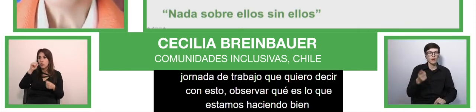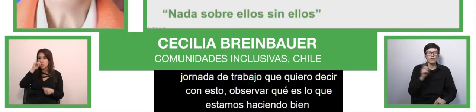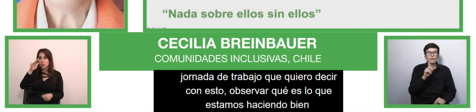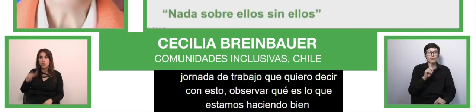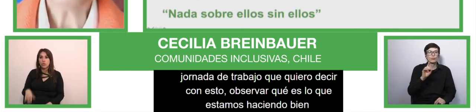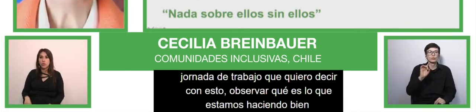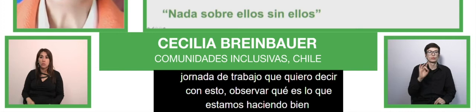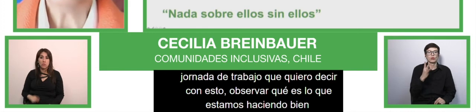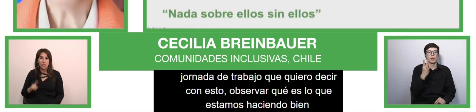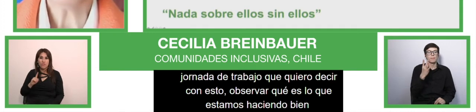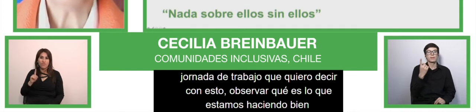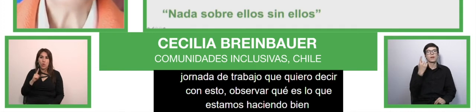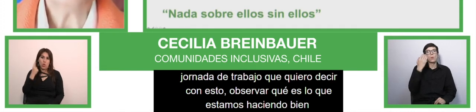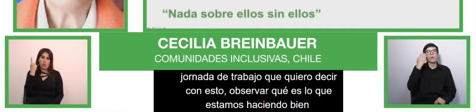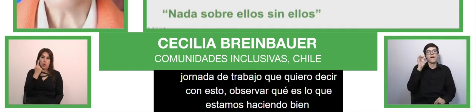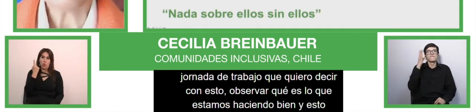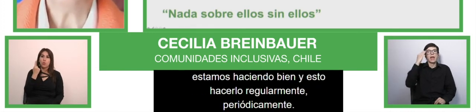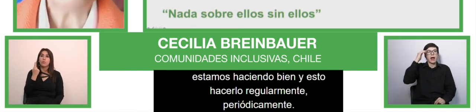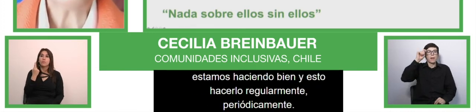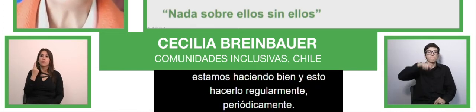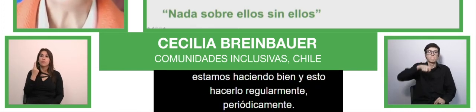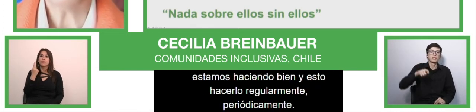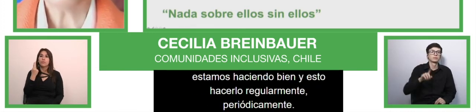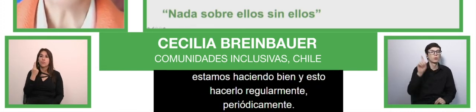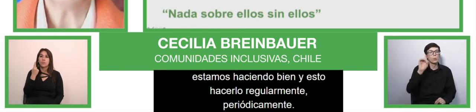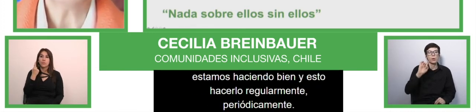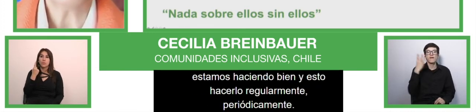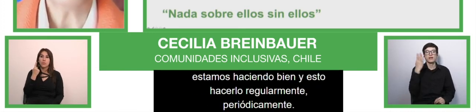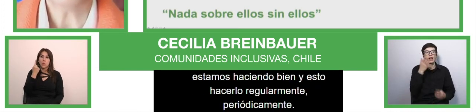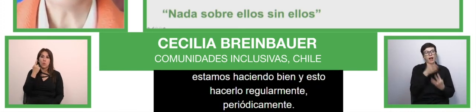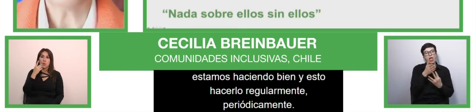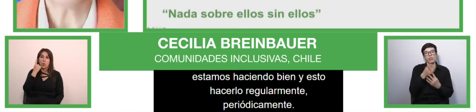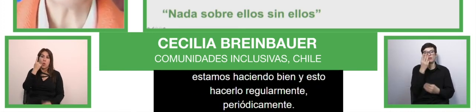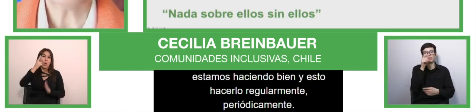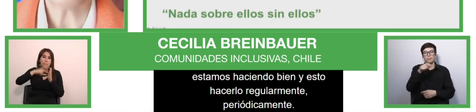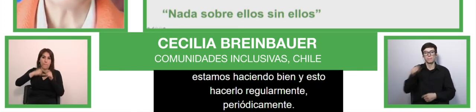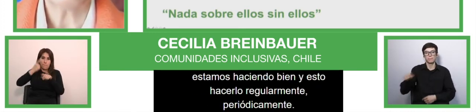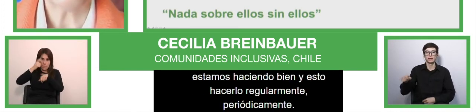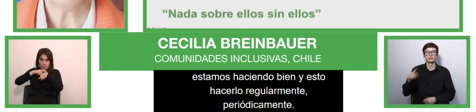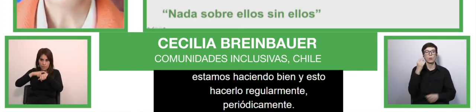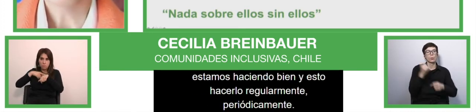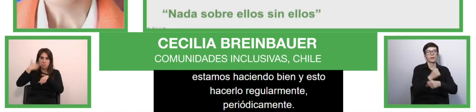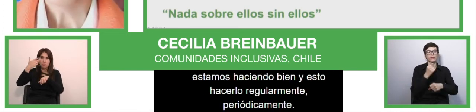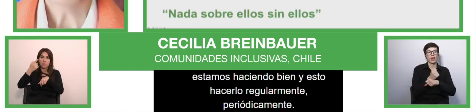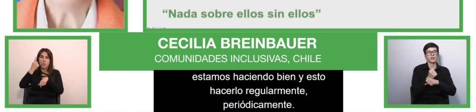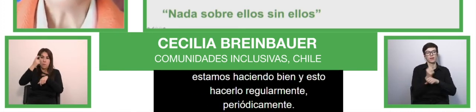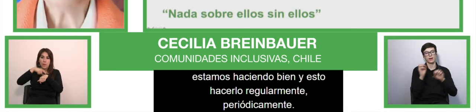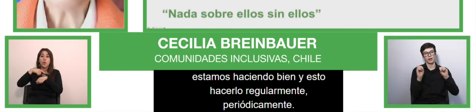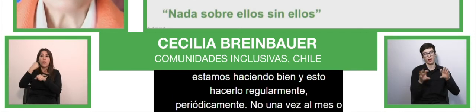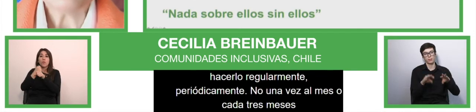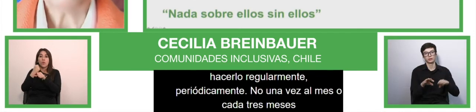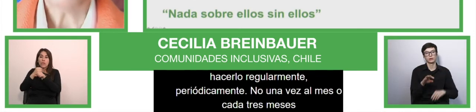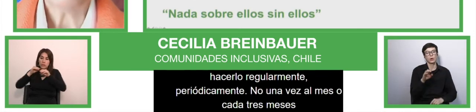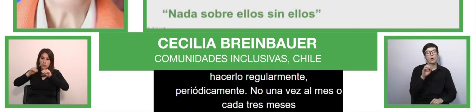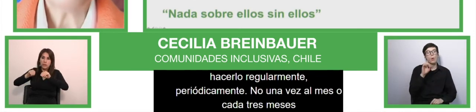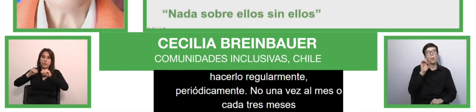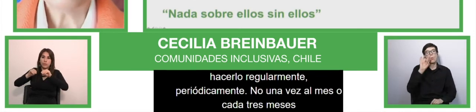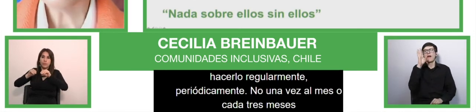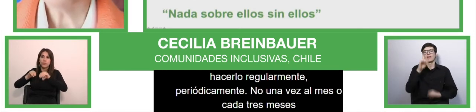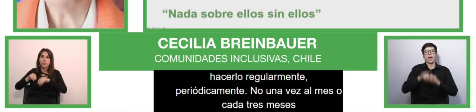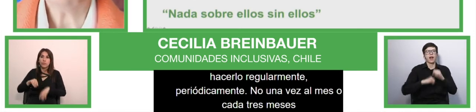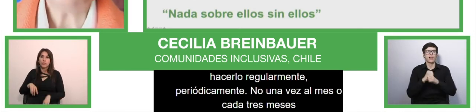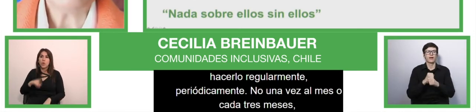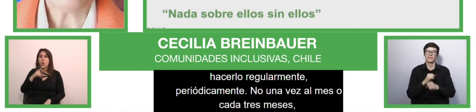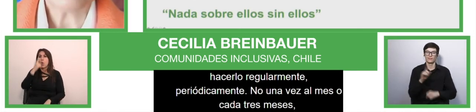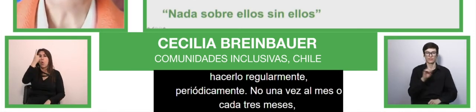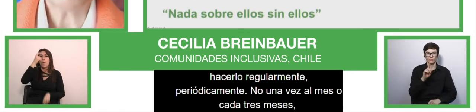una vez al mes o una vez cada tres meses o tener un taller de capacitación un par de veces al año esos